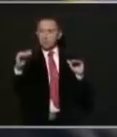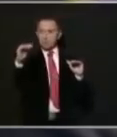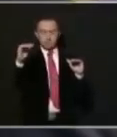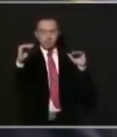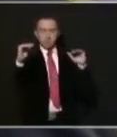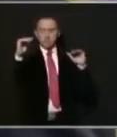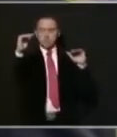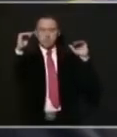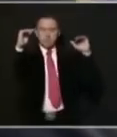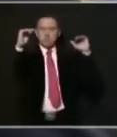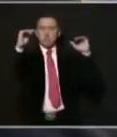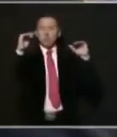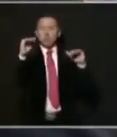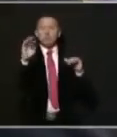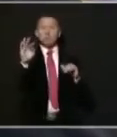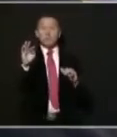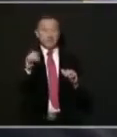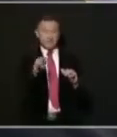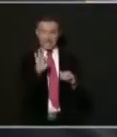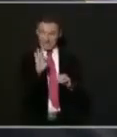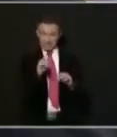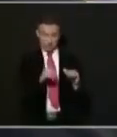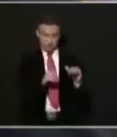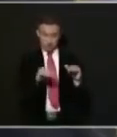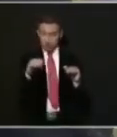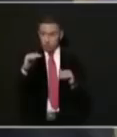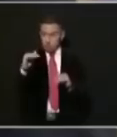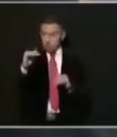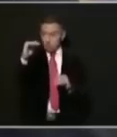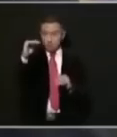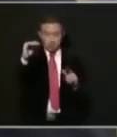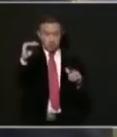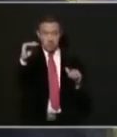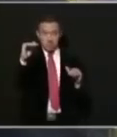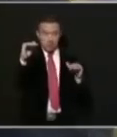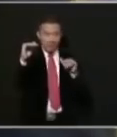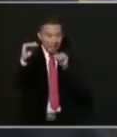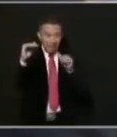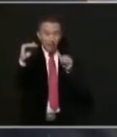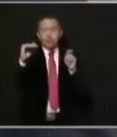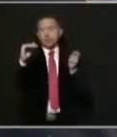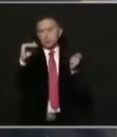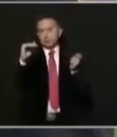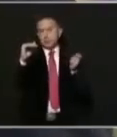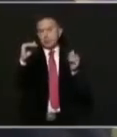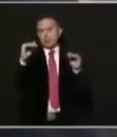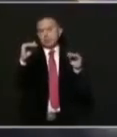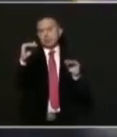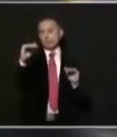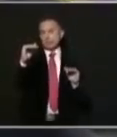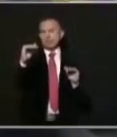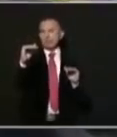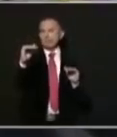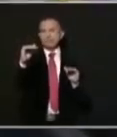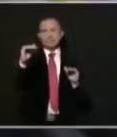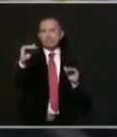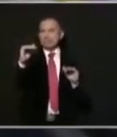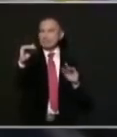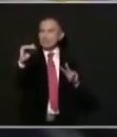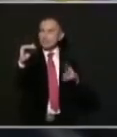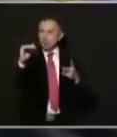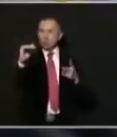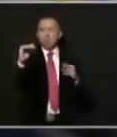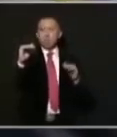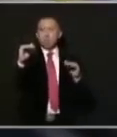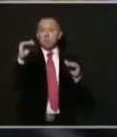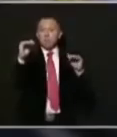entonces estaríamos bajando el precio de estos energéticos. Y desde luego que así va a